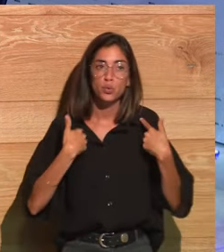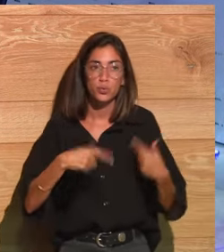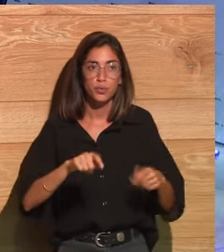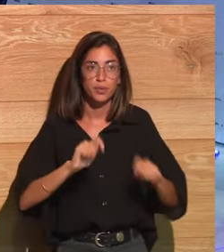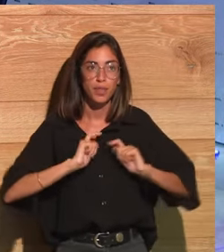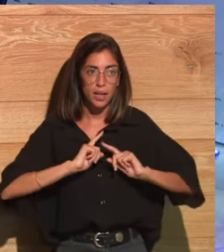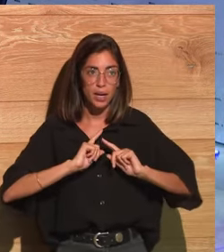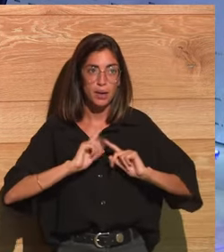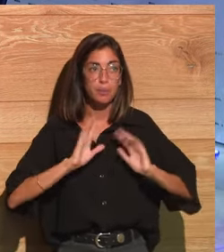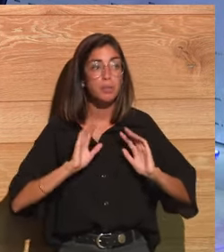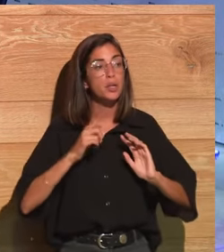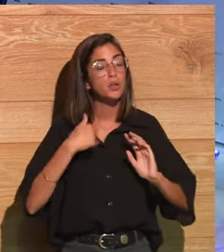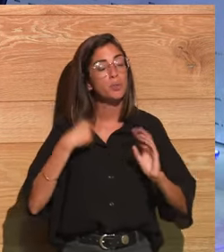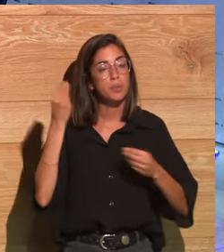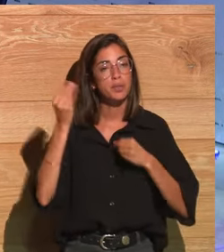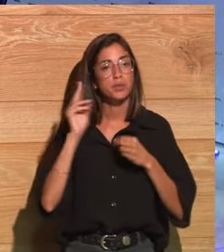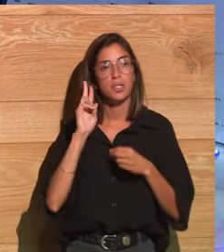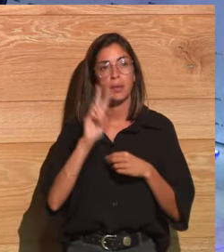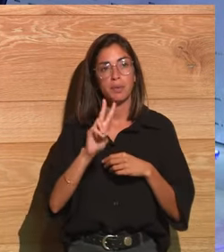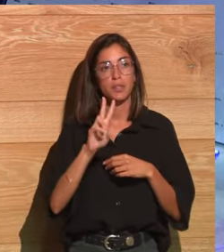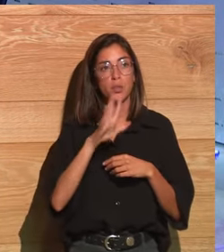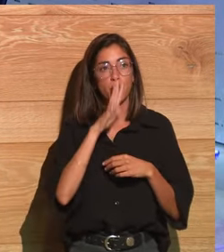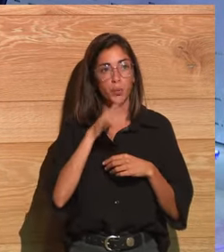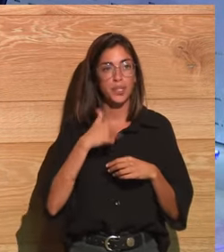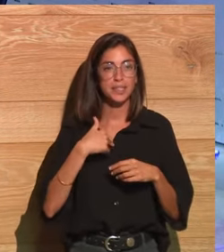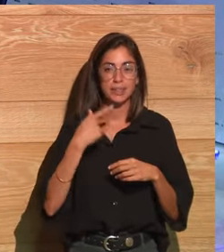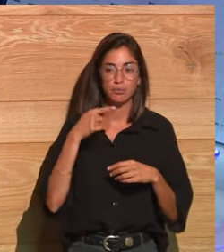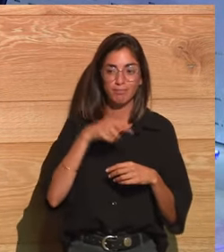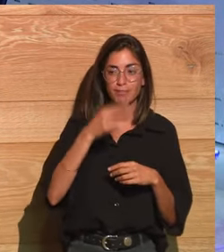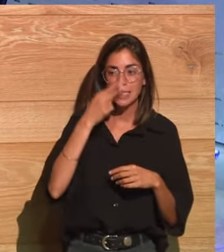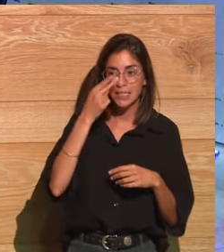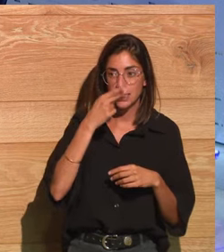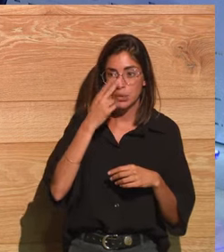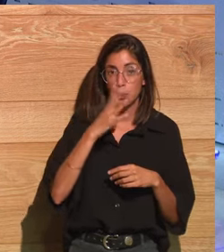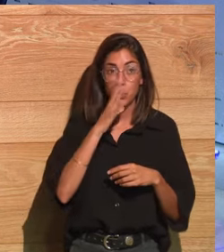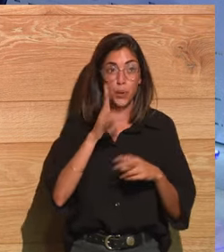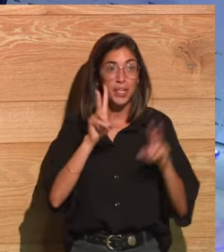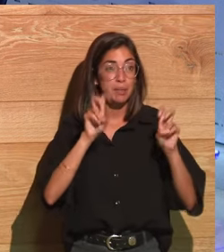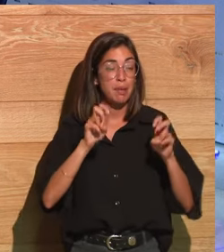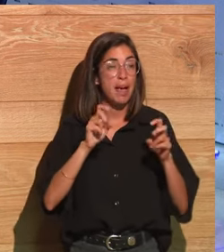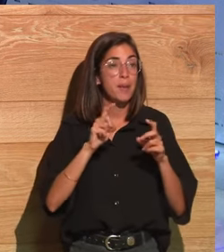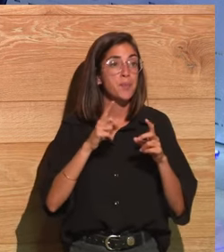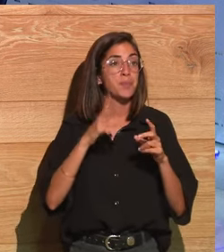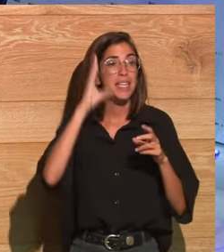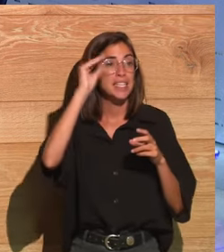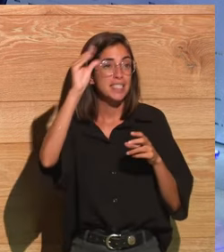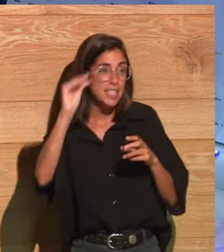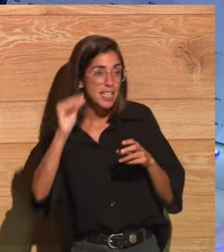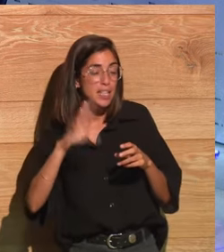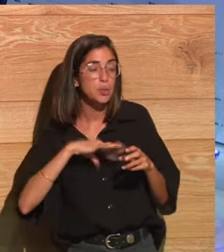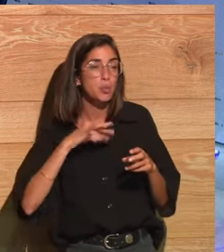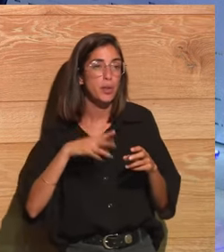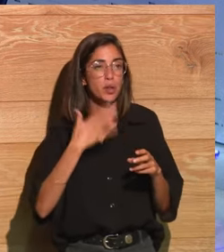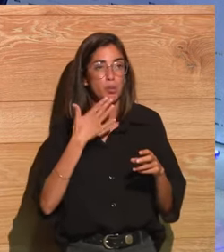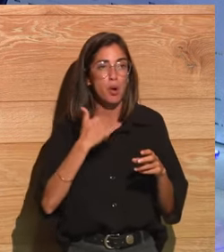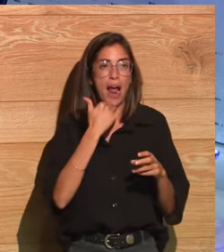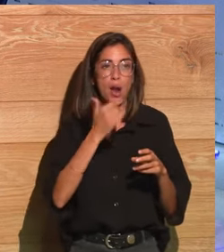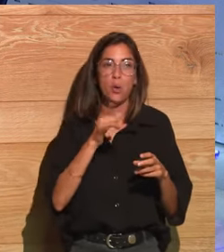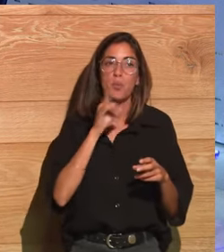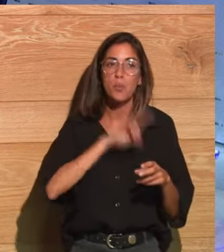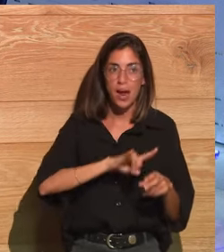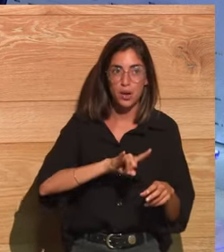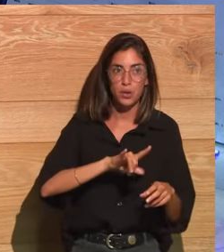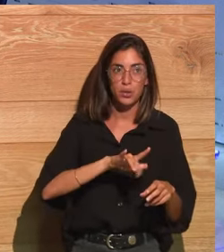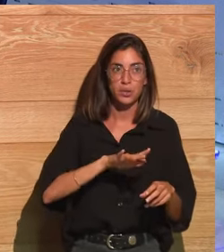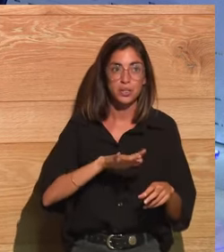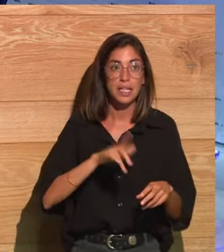se ha visto, y yo creo que eso es interesante también, que es que la inteligencia puede ser un poco como una maldición. Y hay incluso